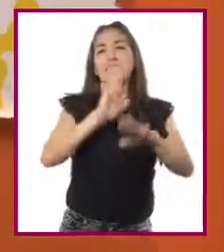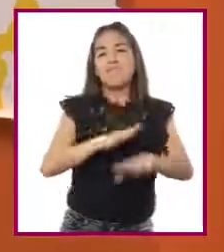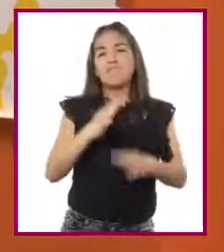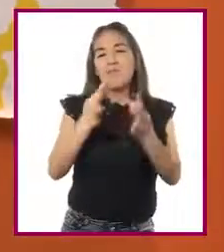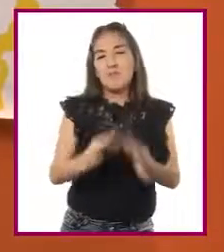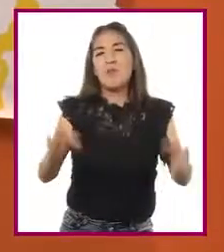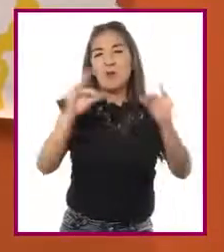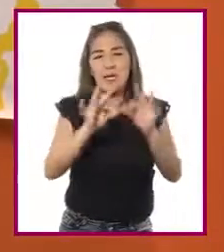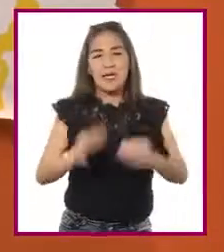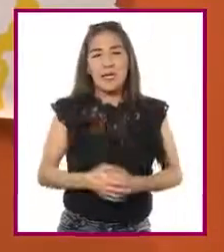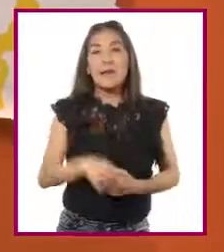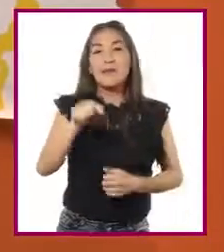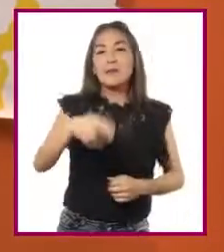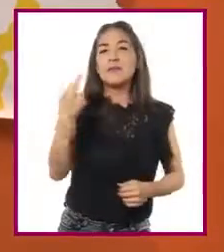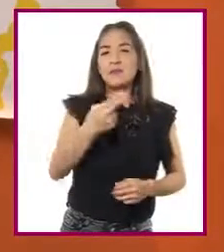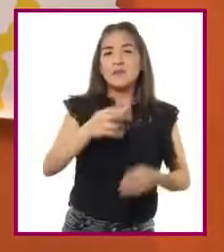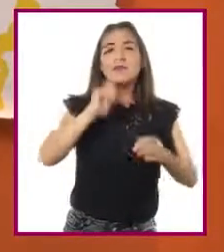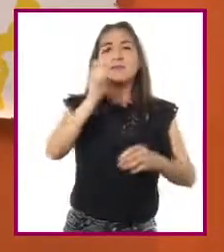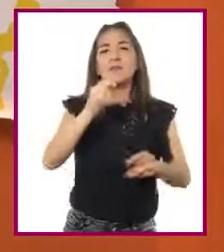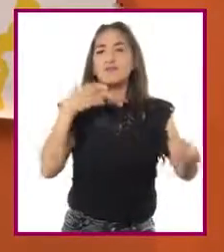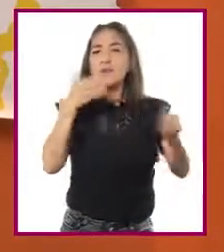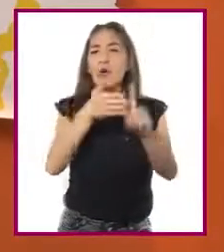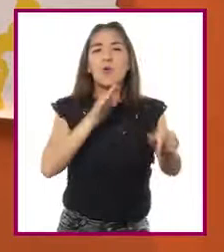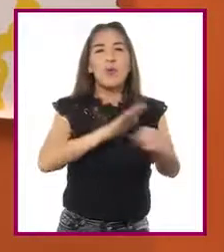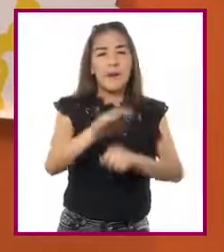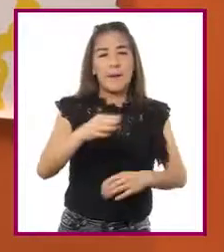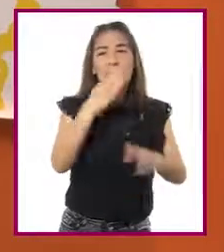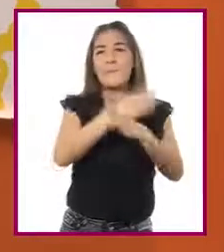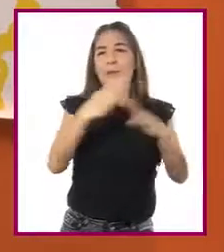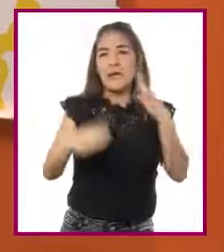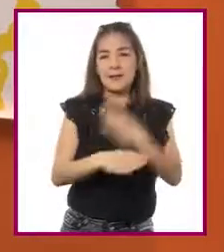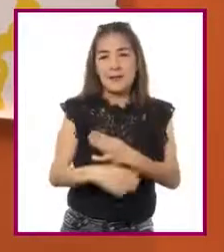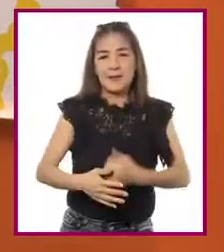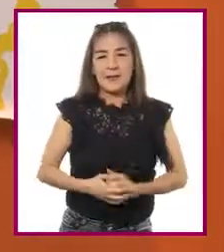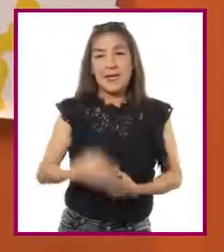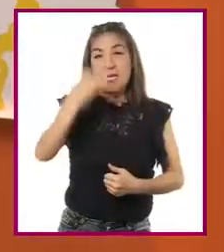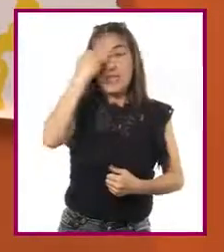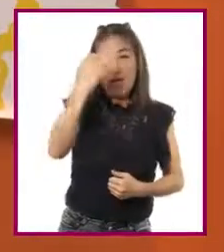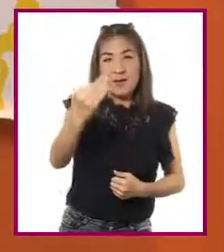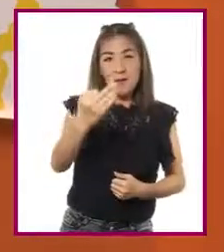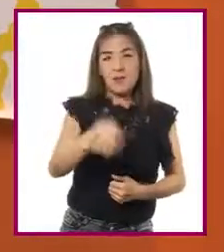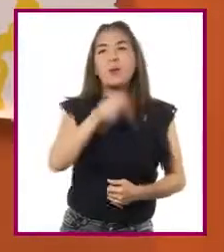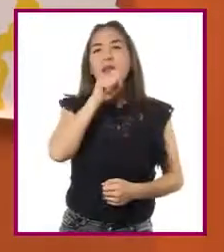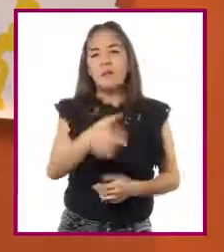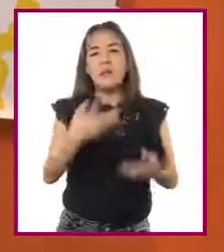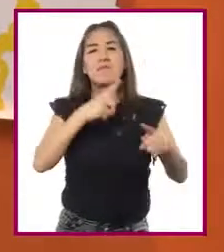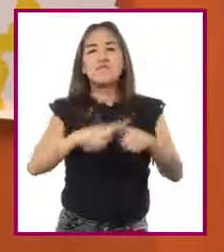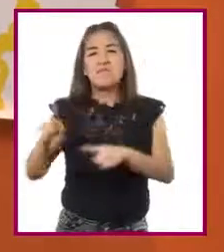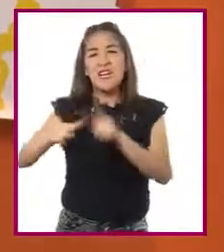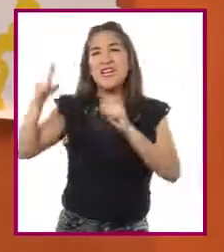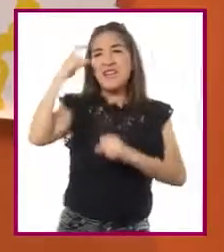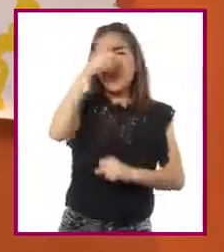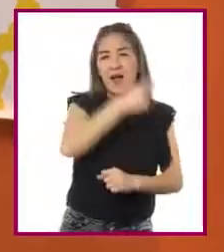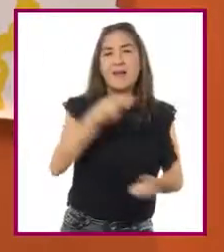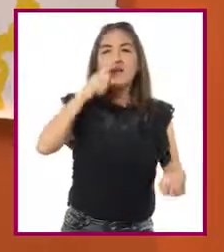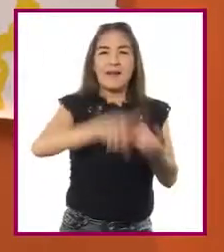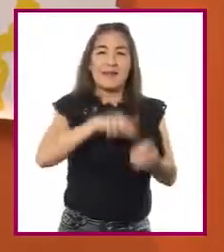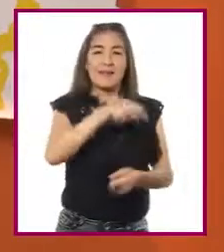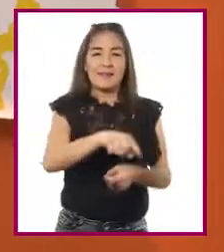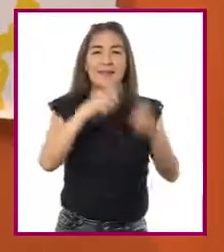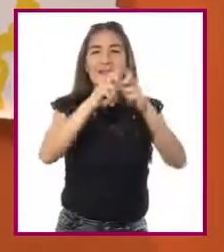esto es necesario tener muy claro el propósito, materiales, tiempos y las posibles dificultades durante su